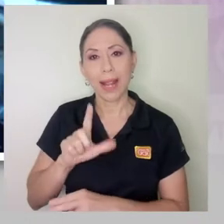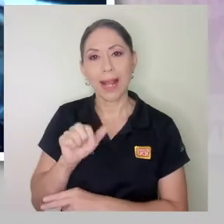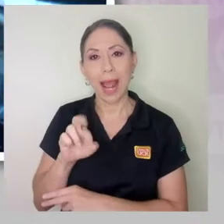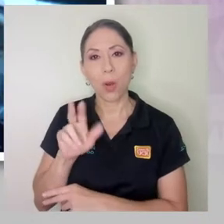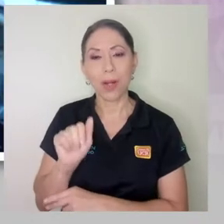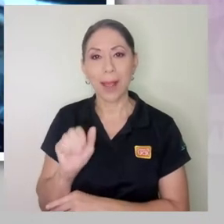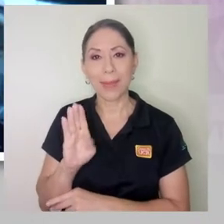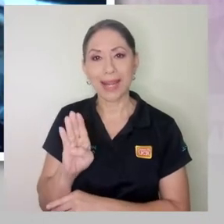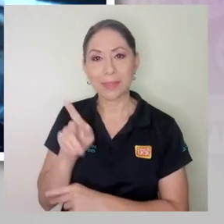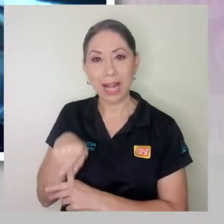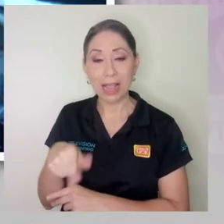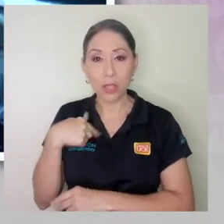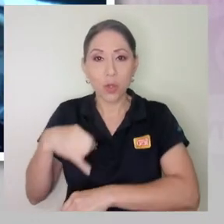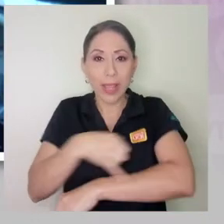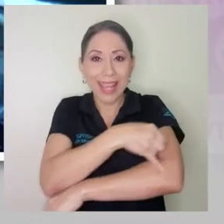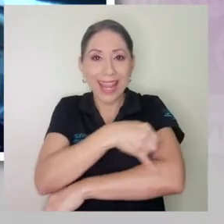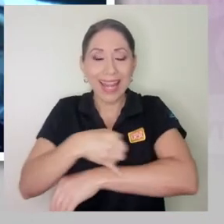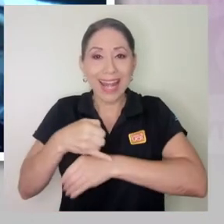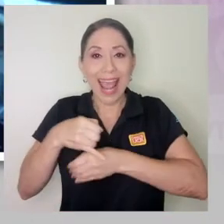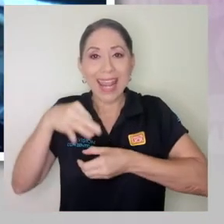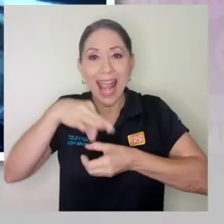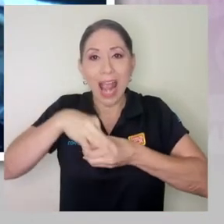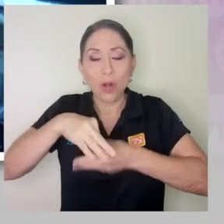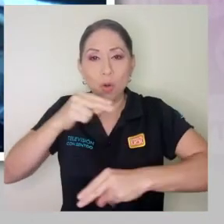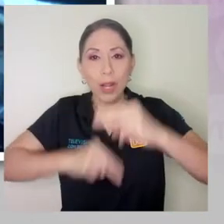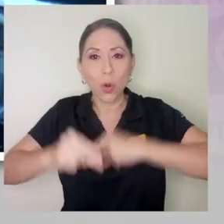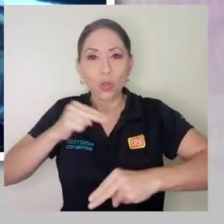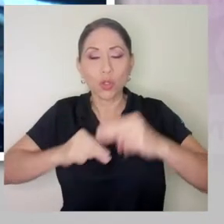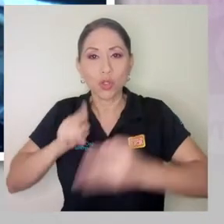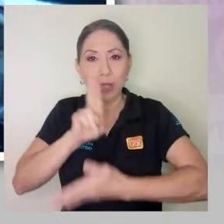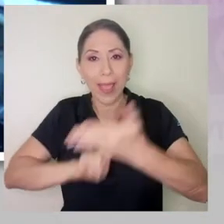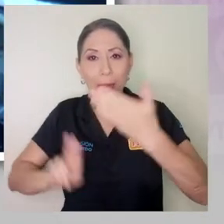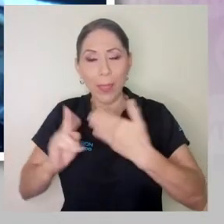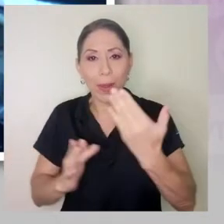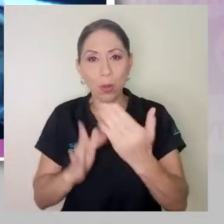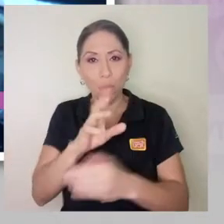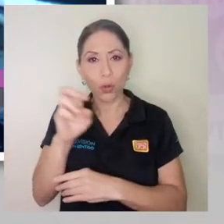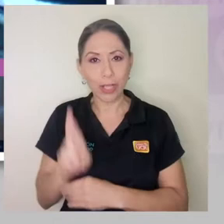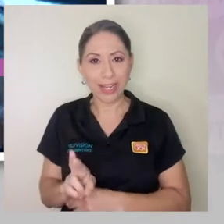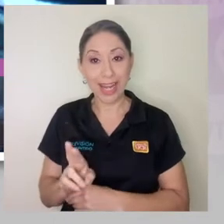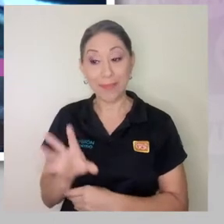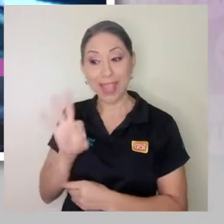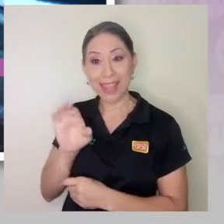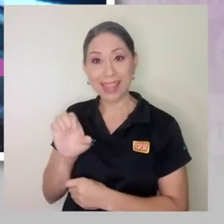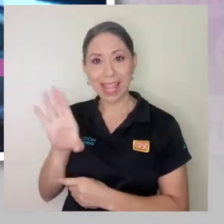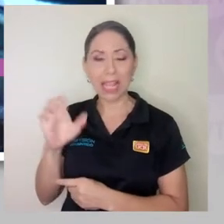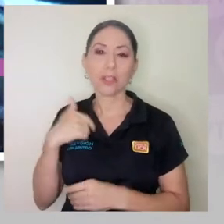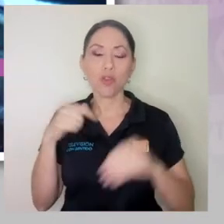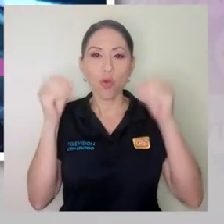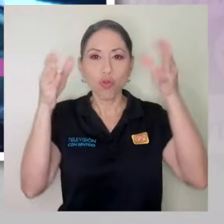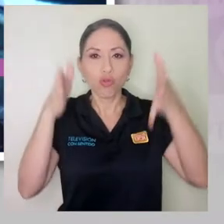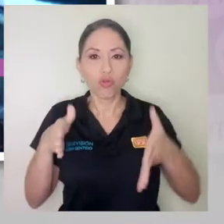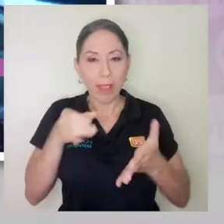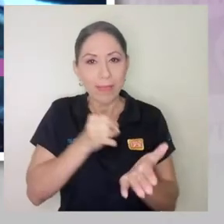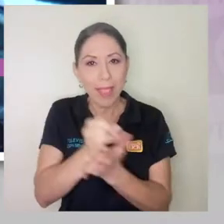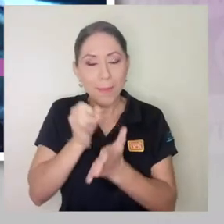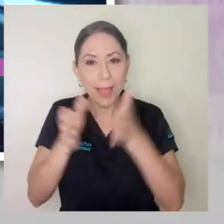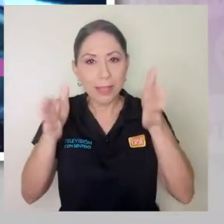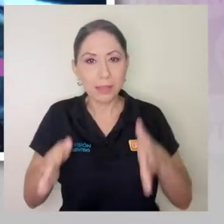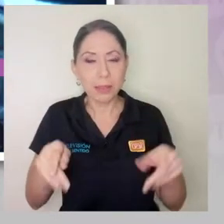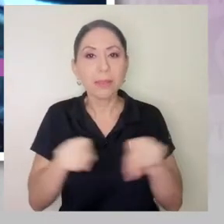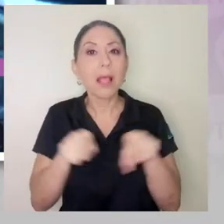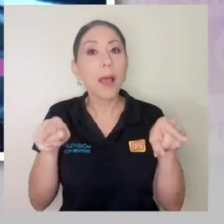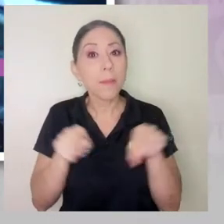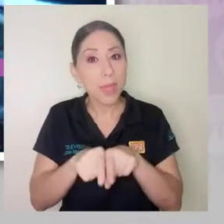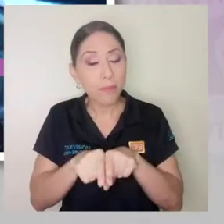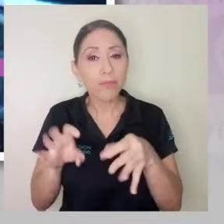Mi nombre es Laura Brenes Peralta, soy ingeniera en agronegocios del Tecnológico de Costa Rica. En el TEC soy docente e